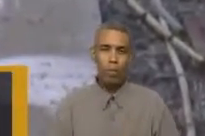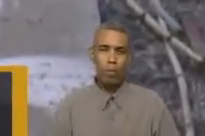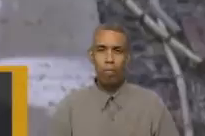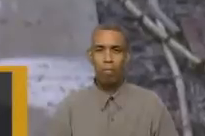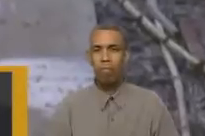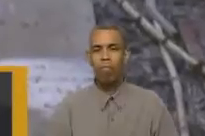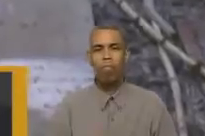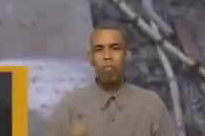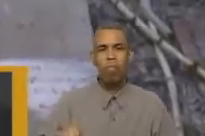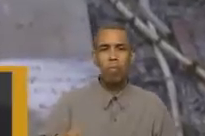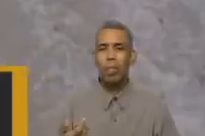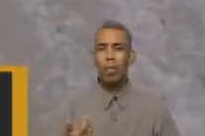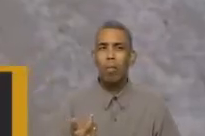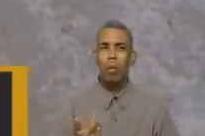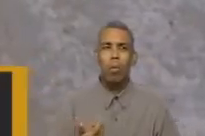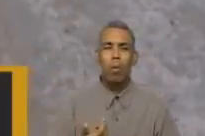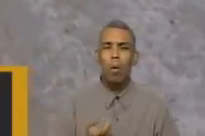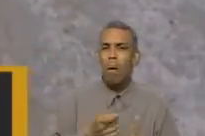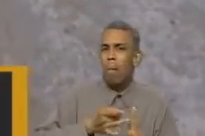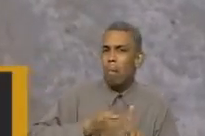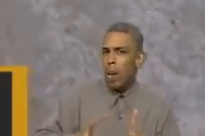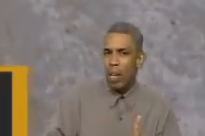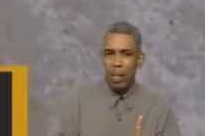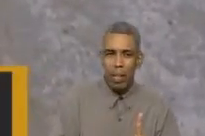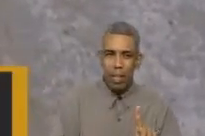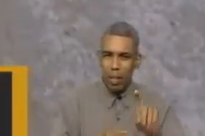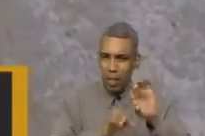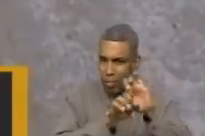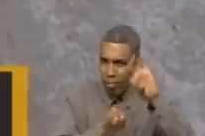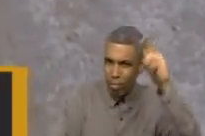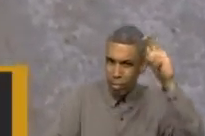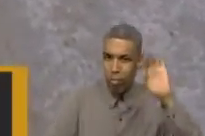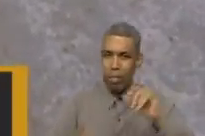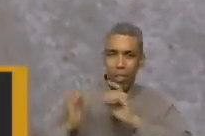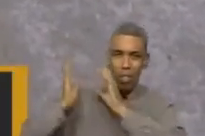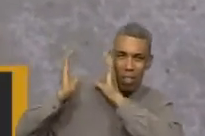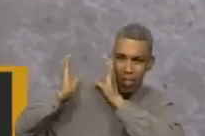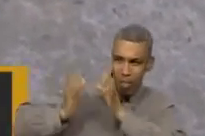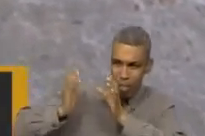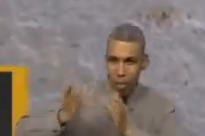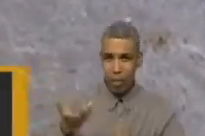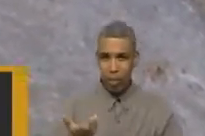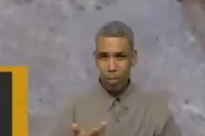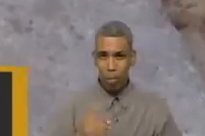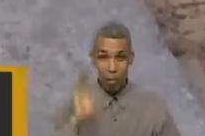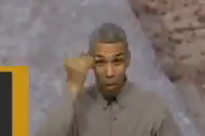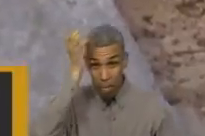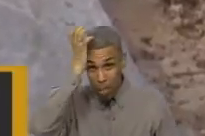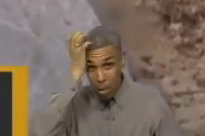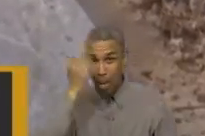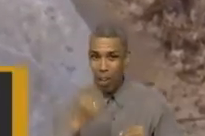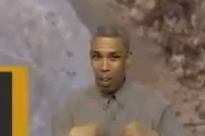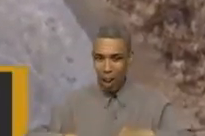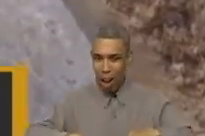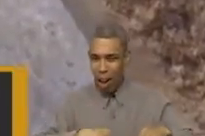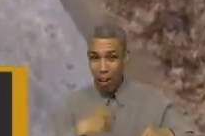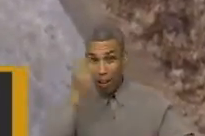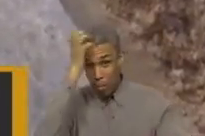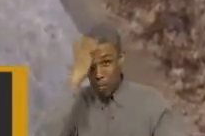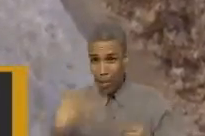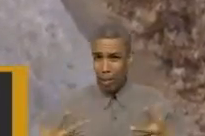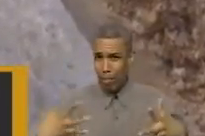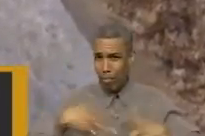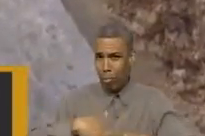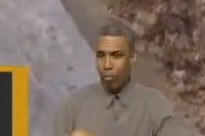lo que es varillas, lo que es cemento, porque el material del cascajillo y todo lo podemos sacar del caño. Y